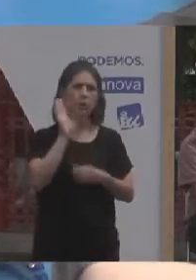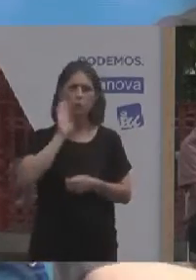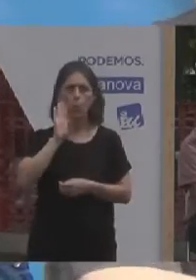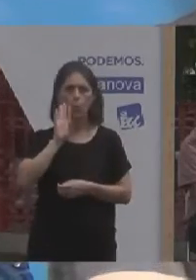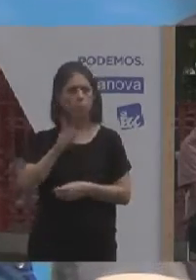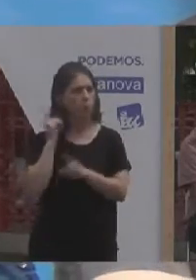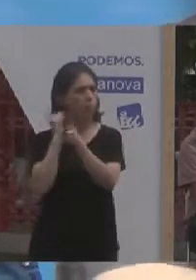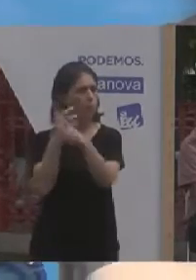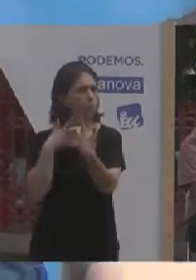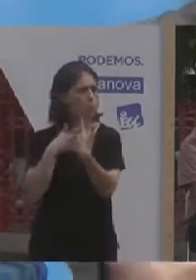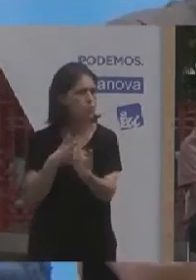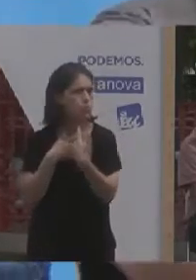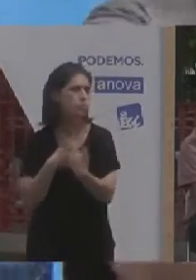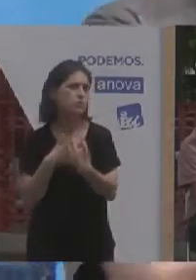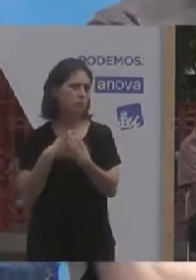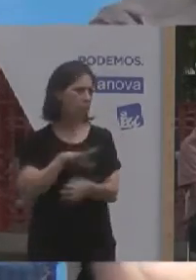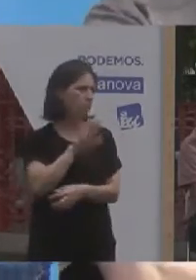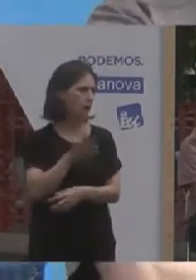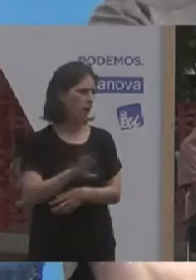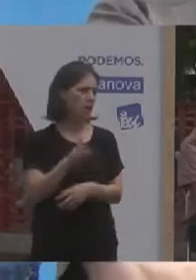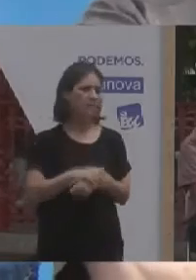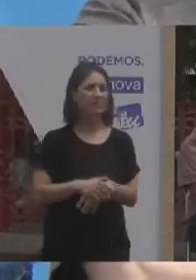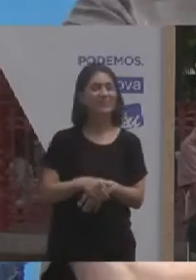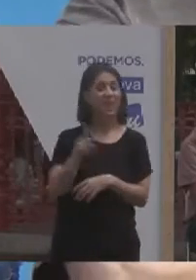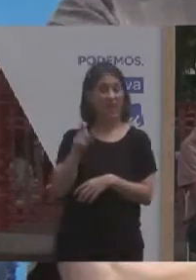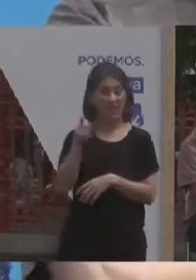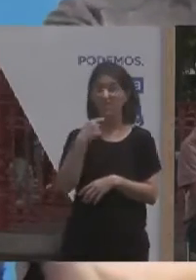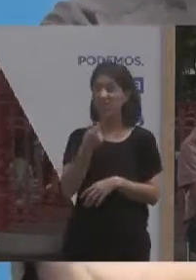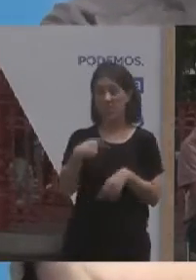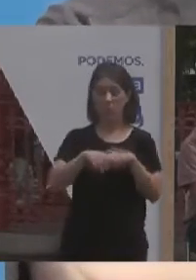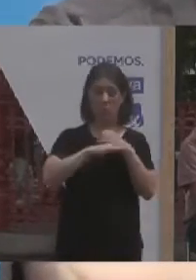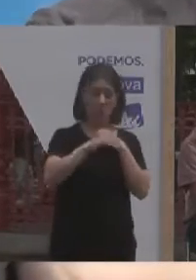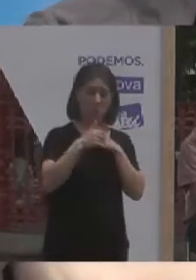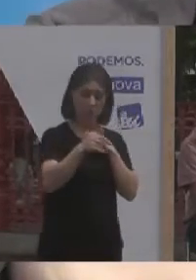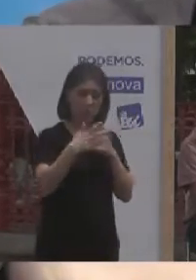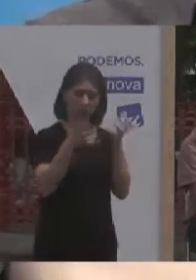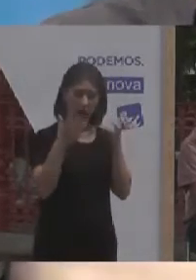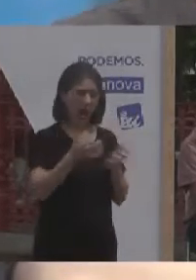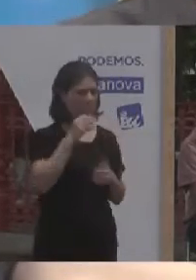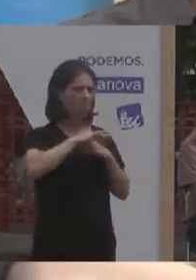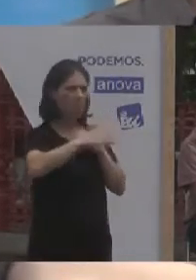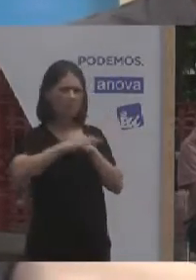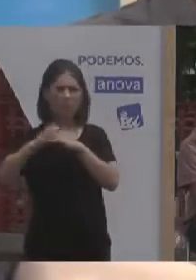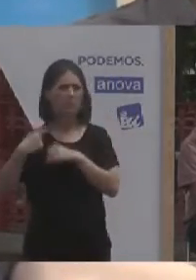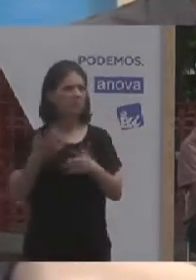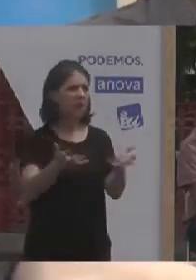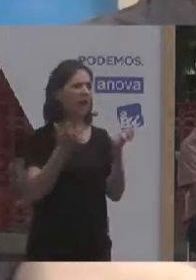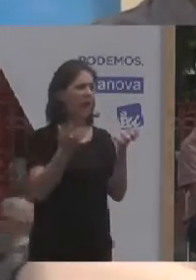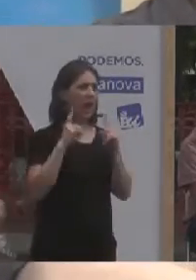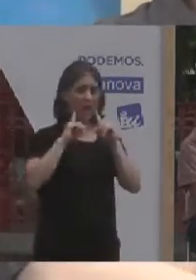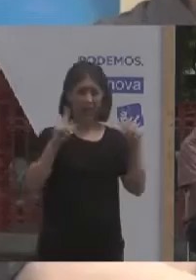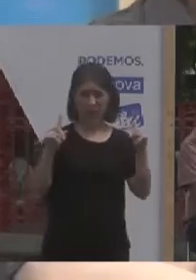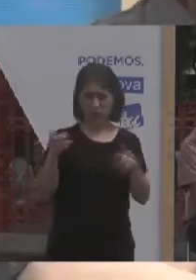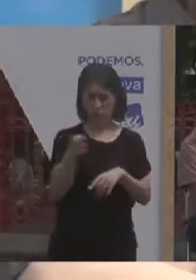corrupción. Dixo que si ganaba en Marea, que si ganaban as mareas, que si ganaban as mareas de